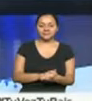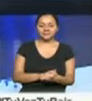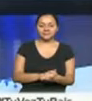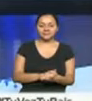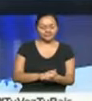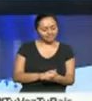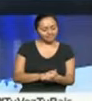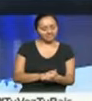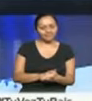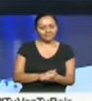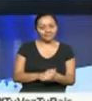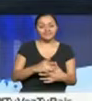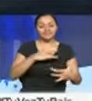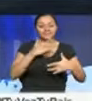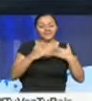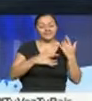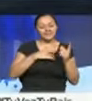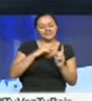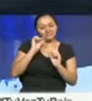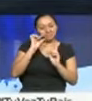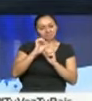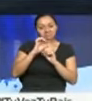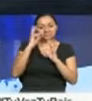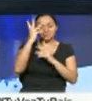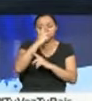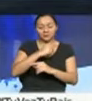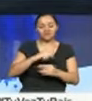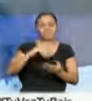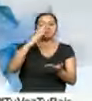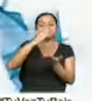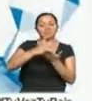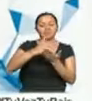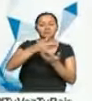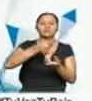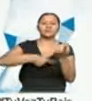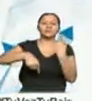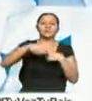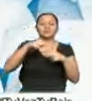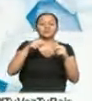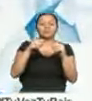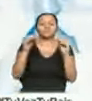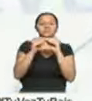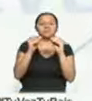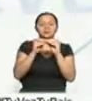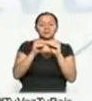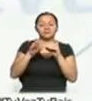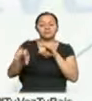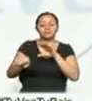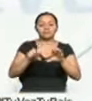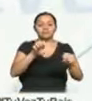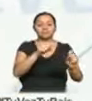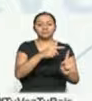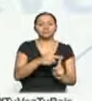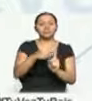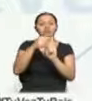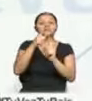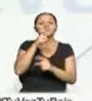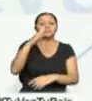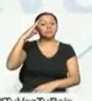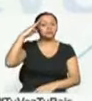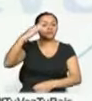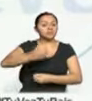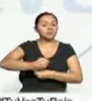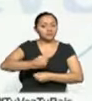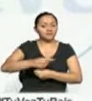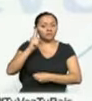Con estas sentidas palabras nos vamos a un primer corte. Al regresar le contaremos sobre los operativos exitosos realizados por la